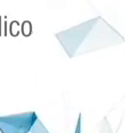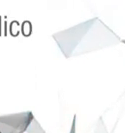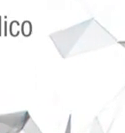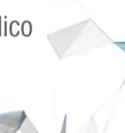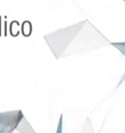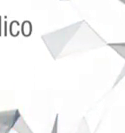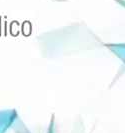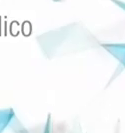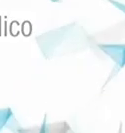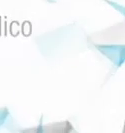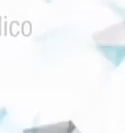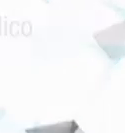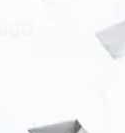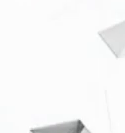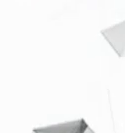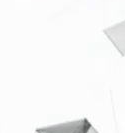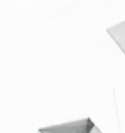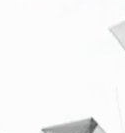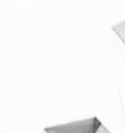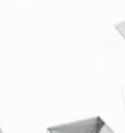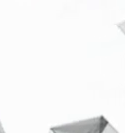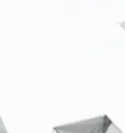público.